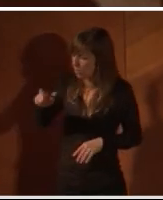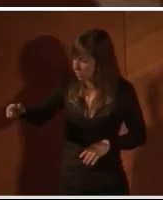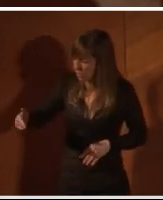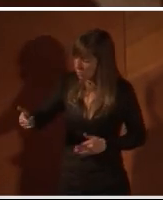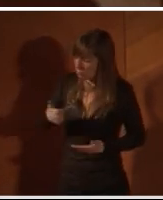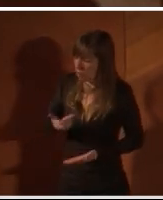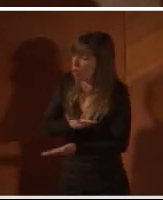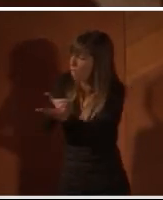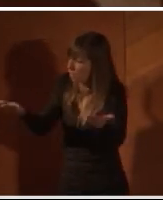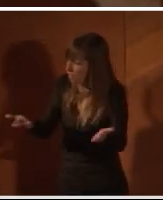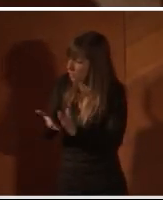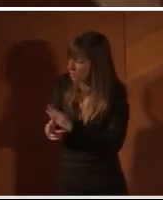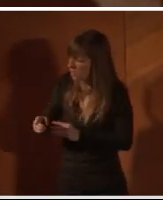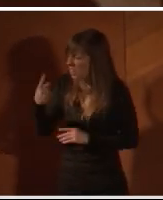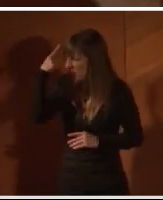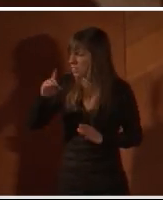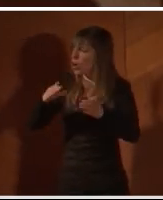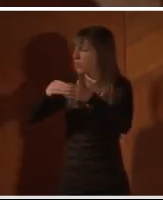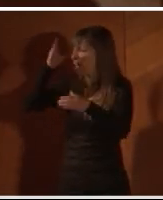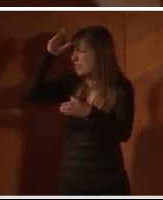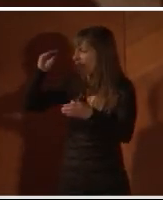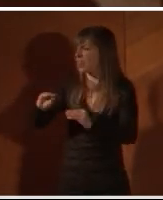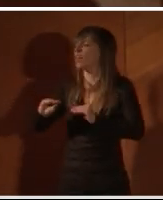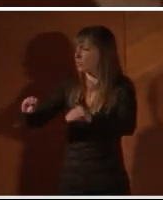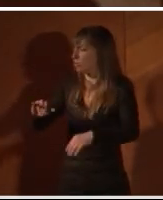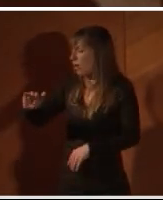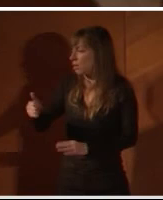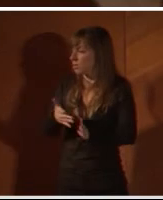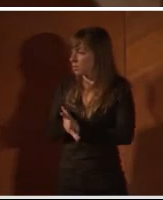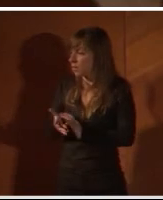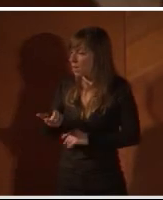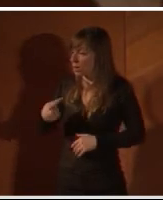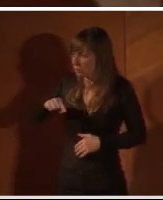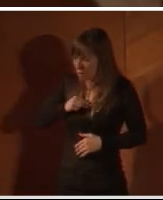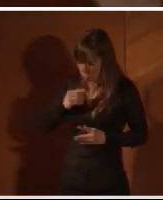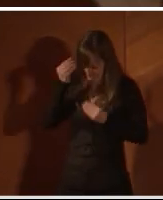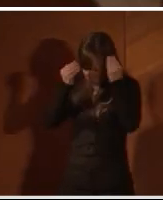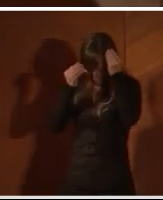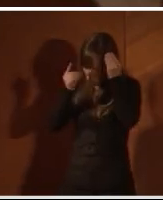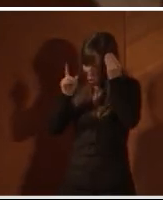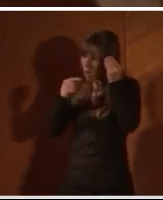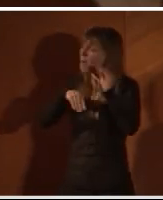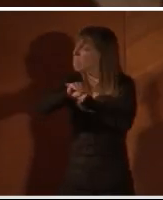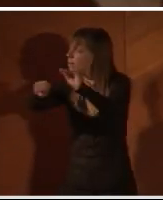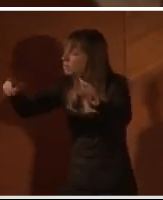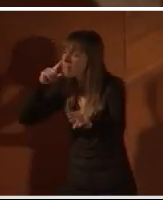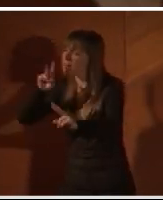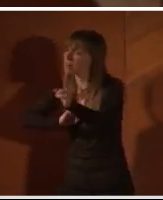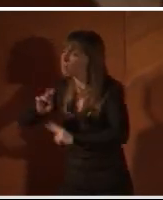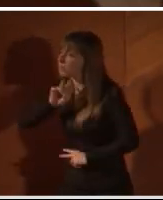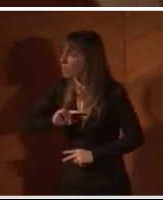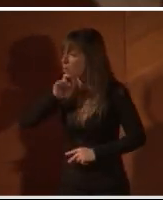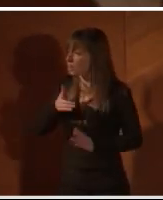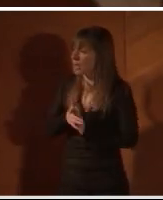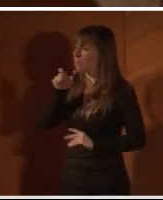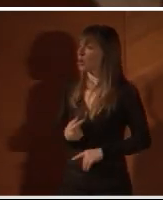ciudadanos, de creer en la inteligencia colectiva, en que las respuestas las tenemos que encontrar entre todos y todas y que no es decisión de una